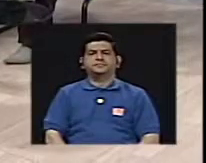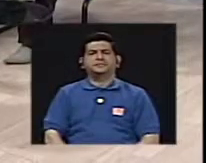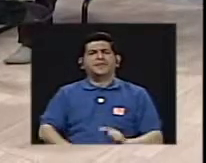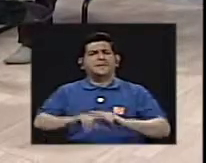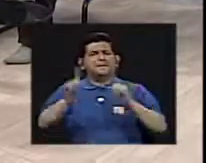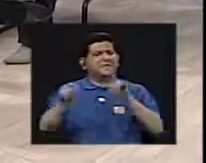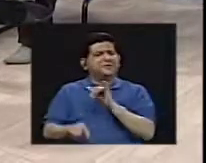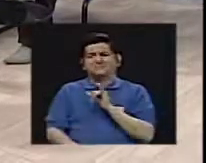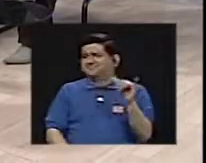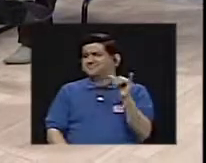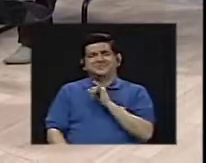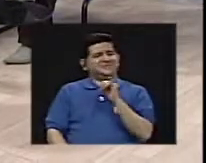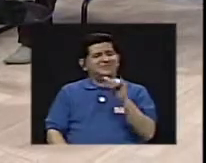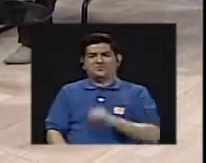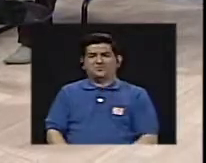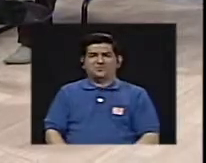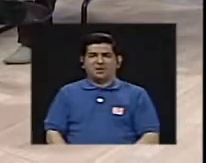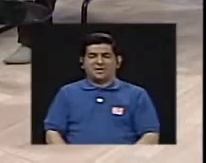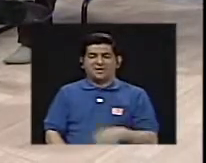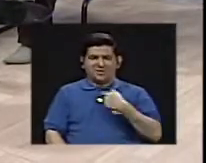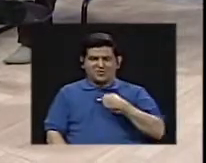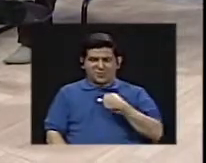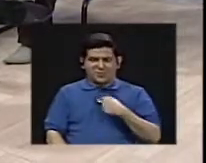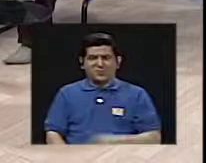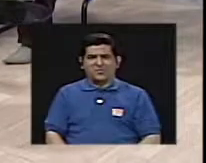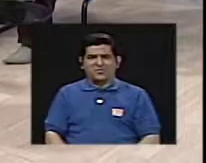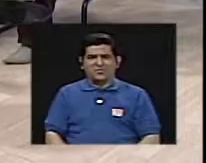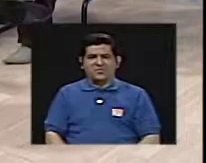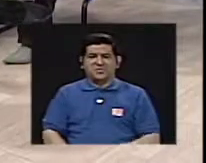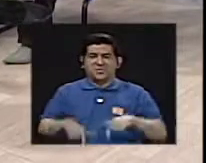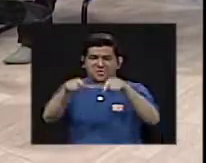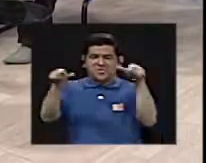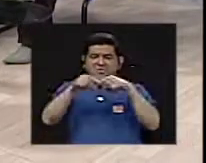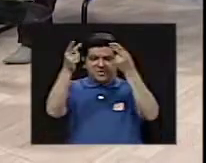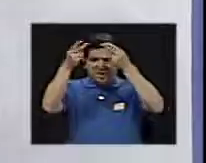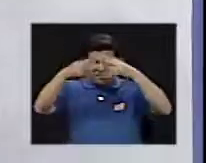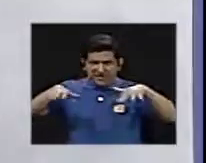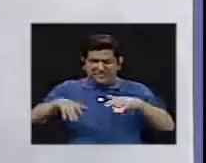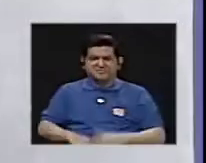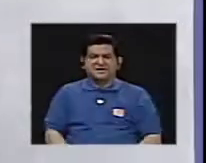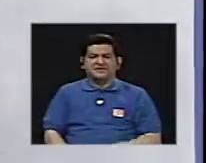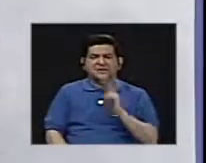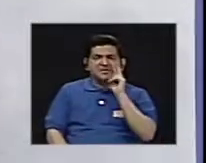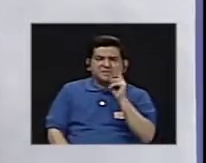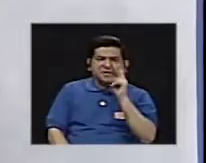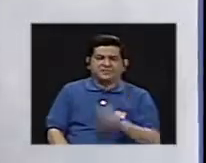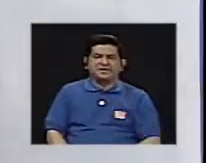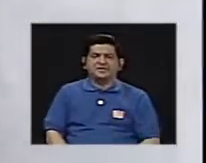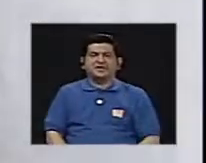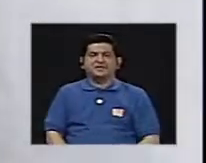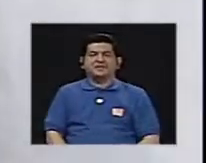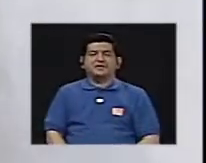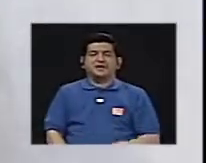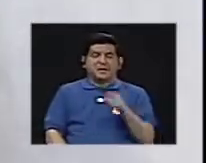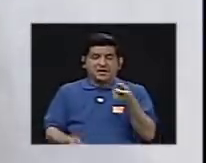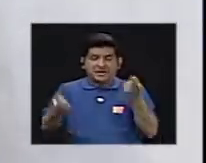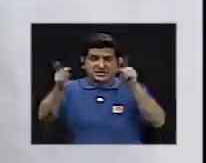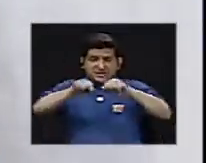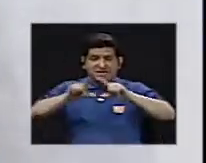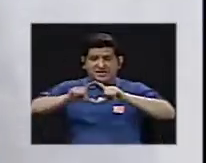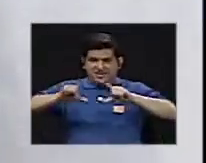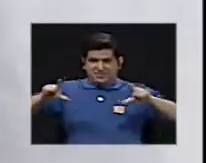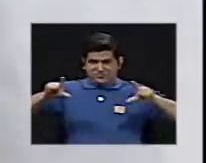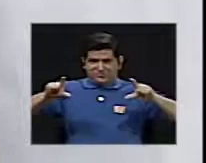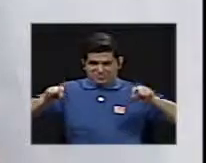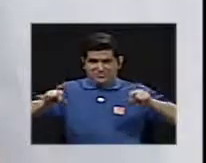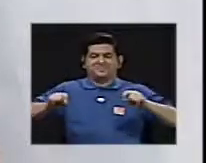no es lo mismo llegar y entrar al portal de nosotros de audiovisuales en internet, audiovisuales.net.ac.cr, para que valga la cuenta.